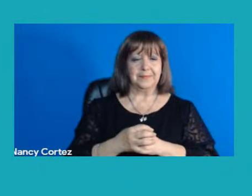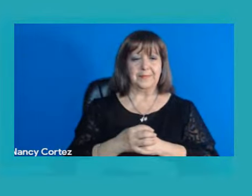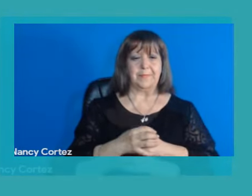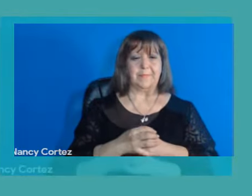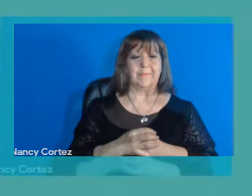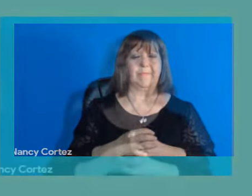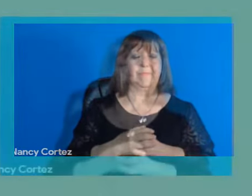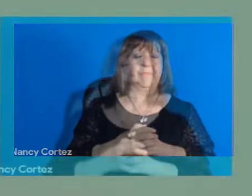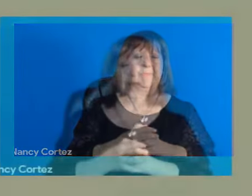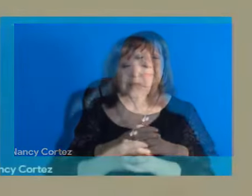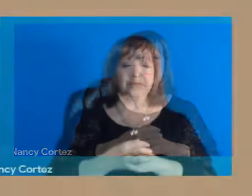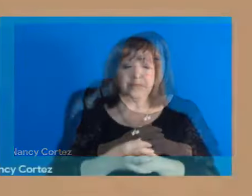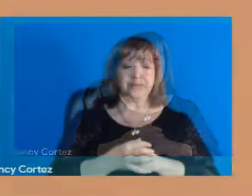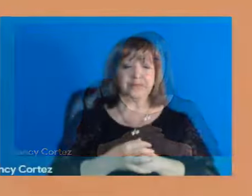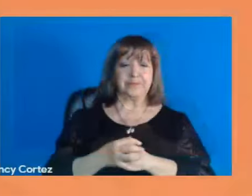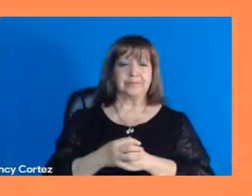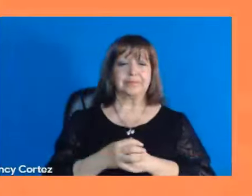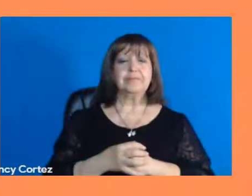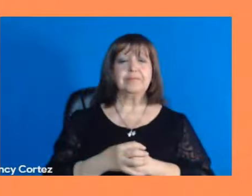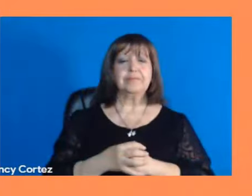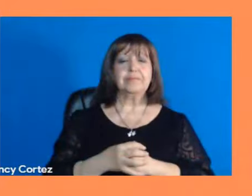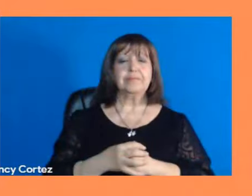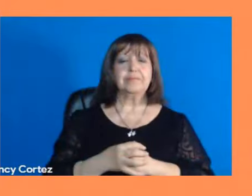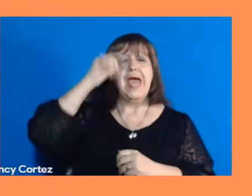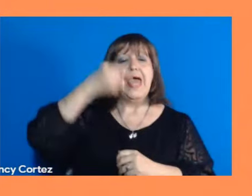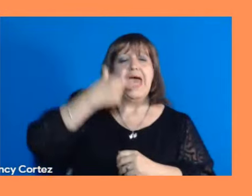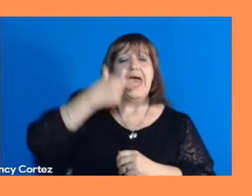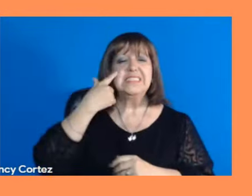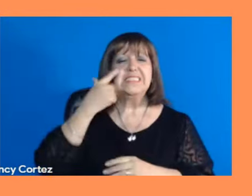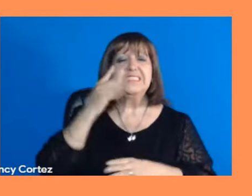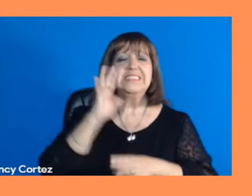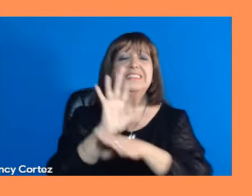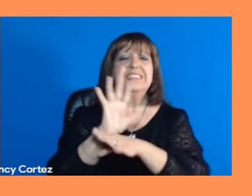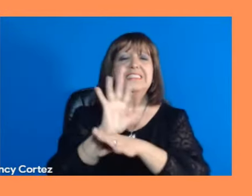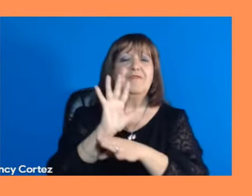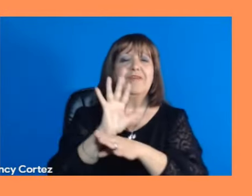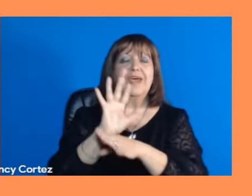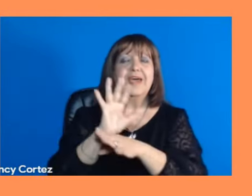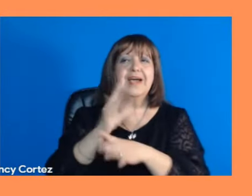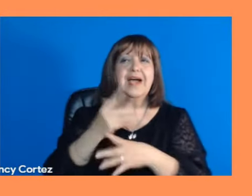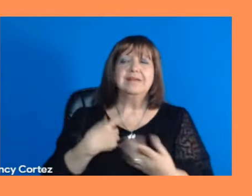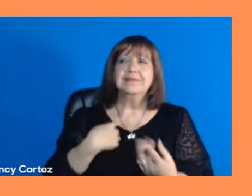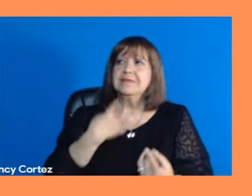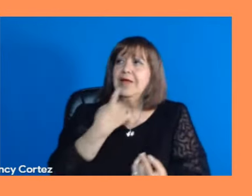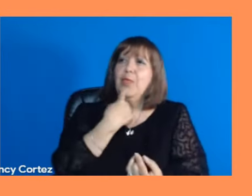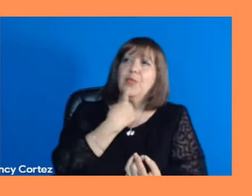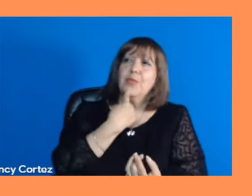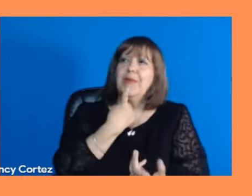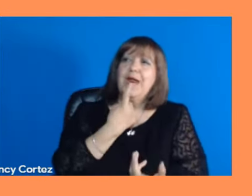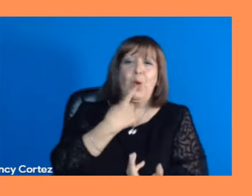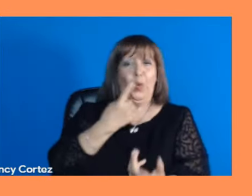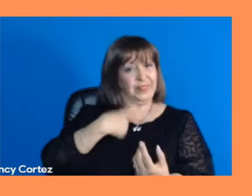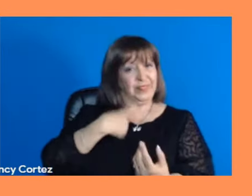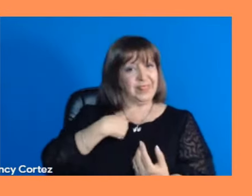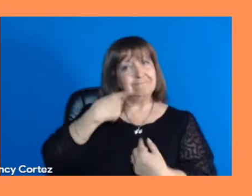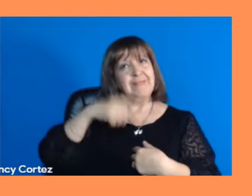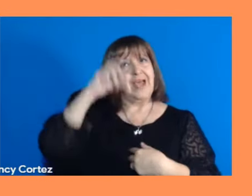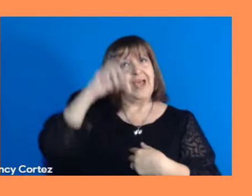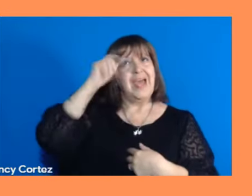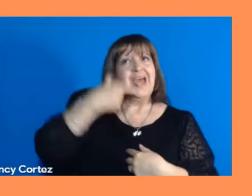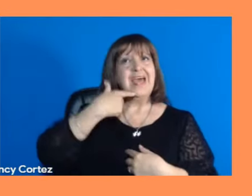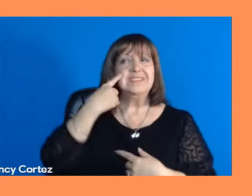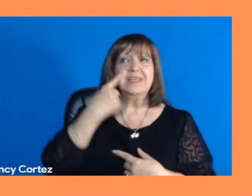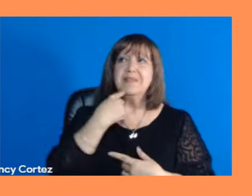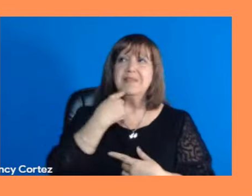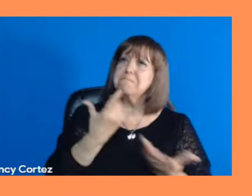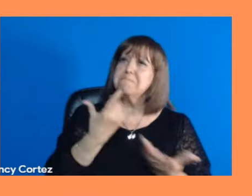ESI es hacer y hacernos nuevas preguntas. La ESI se propone replantear las dinámicas tradicionales que se